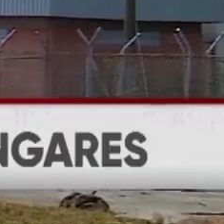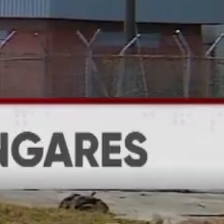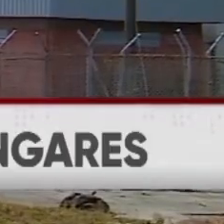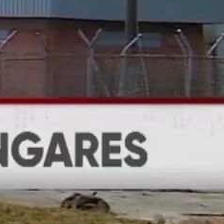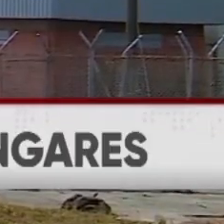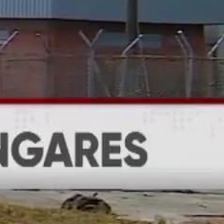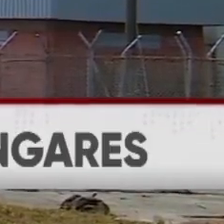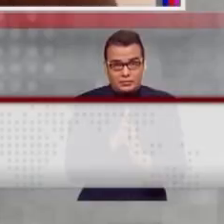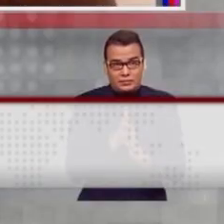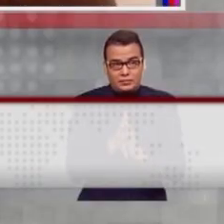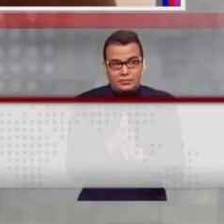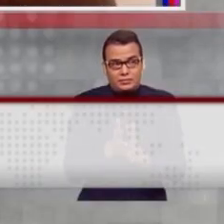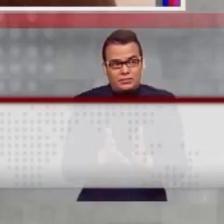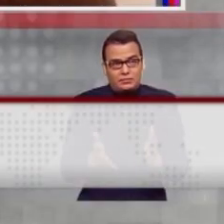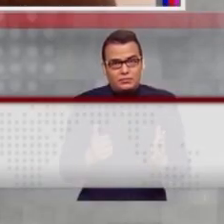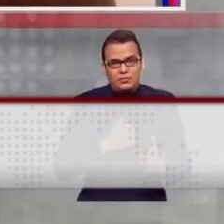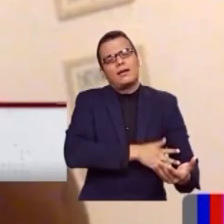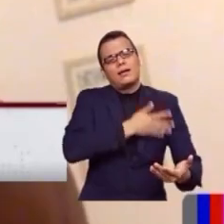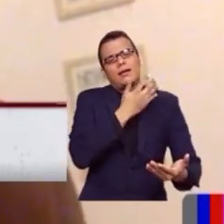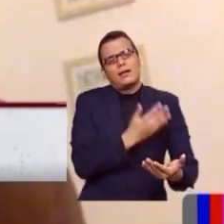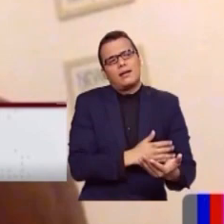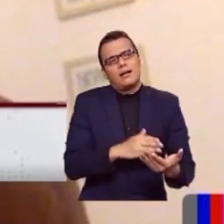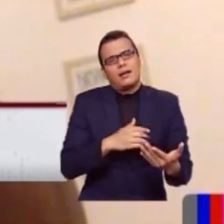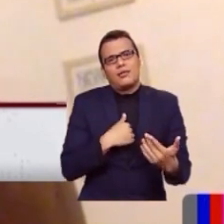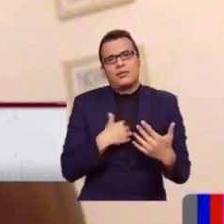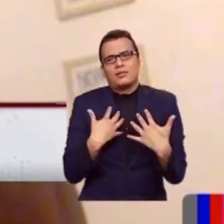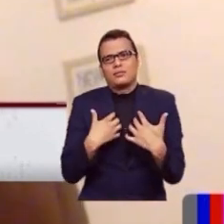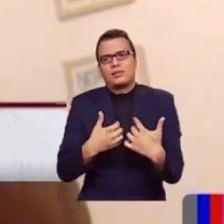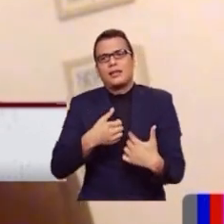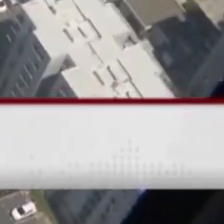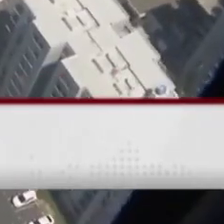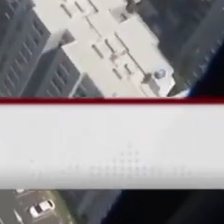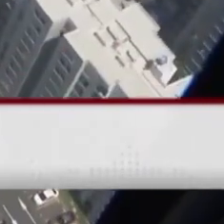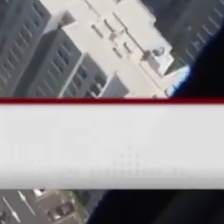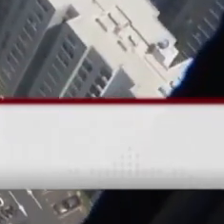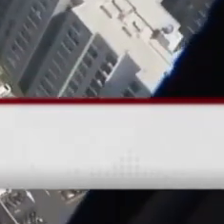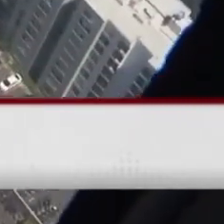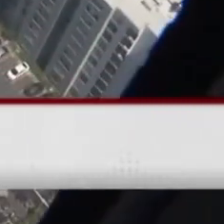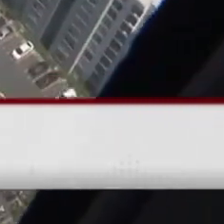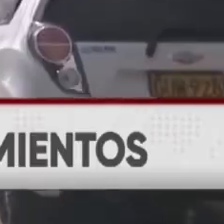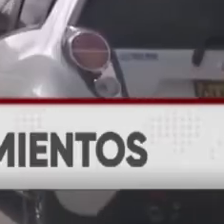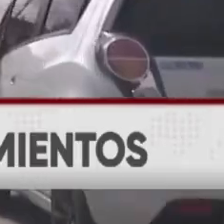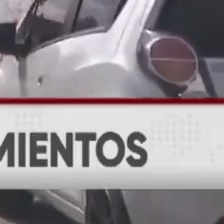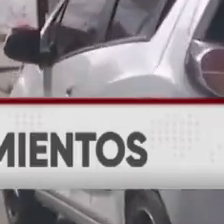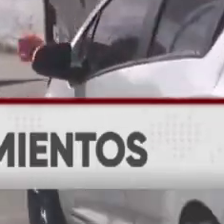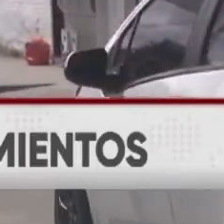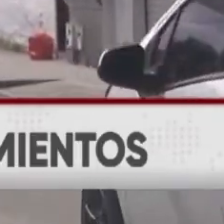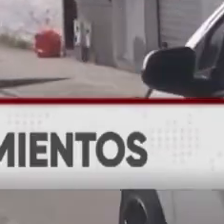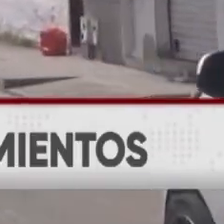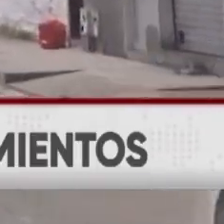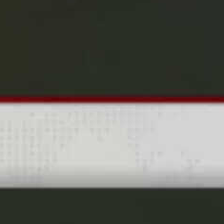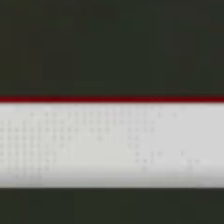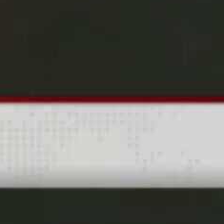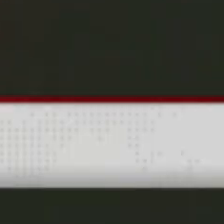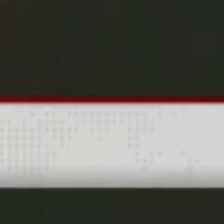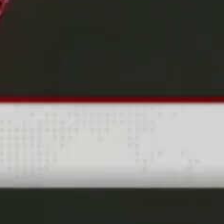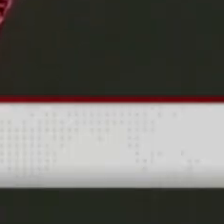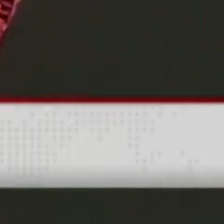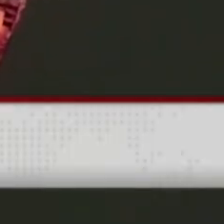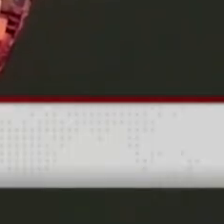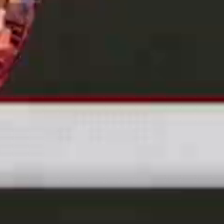Telepacífico Noticias, más cerca, ciudad a ciudad, municipio a municipio, en esta emergencia